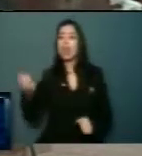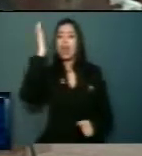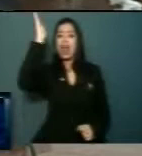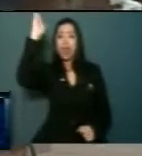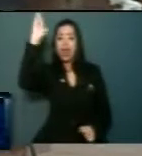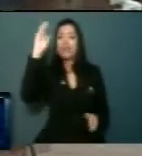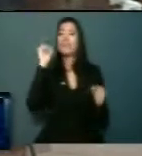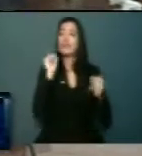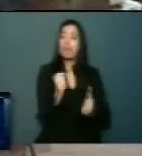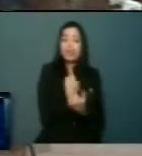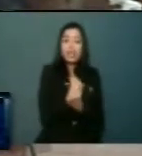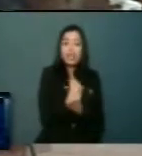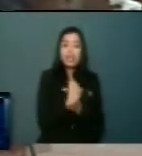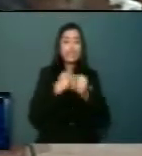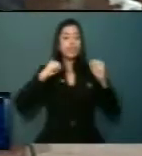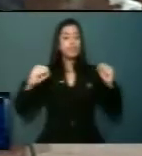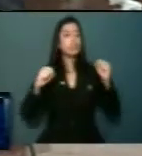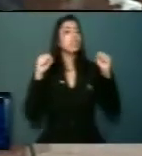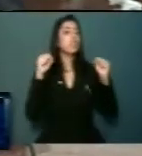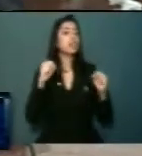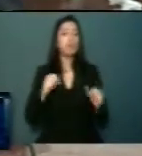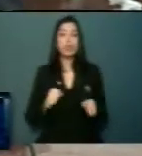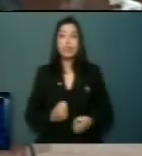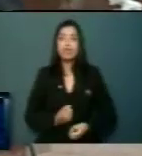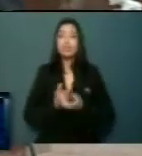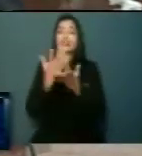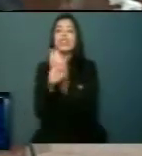con libertad y de recibir con libertad.